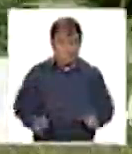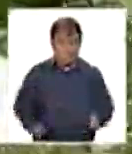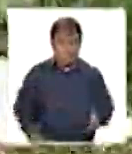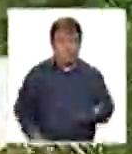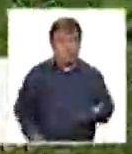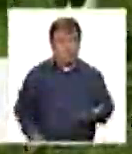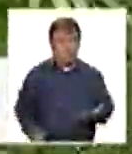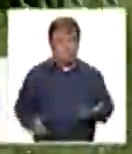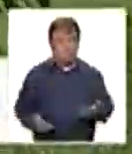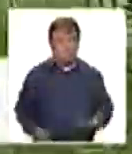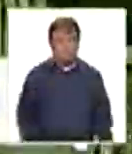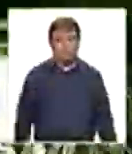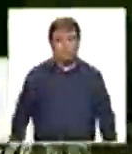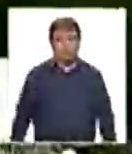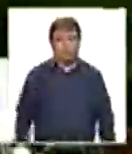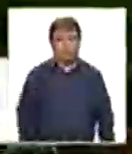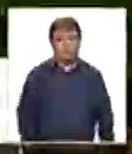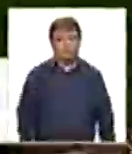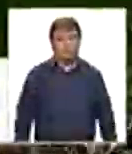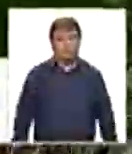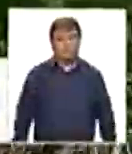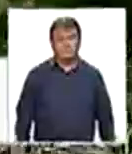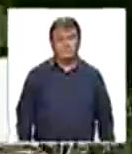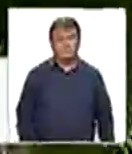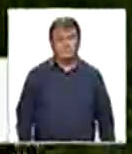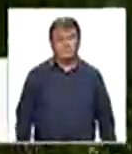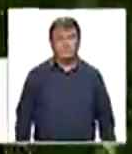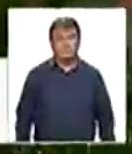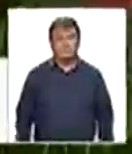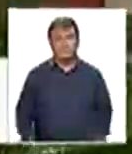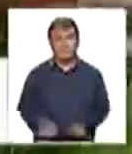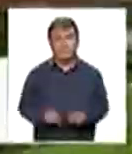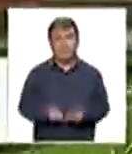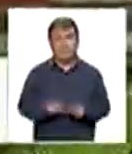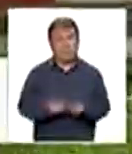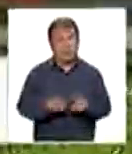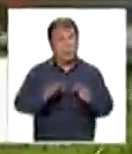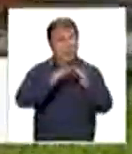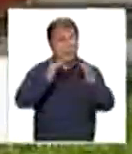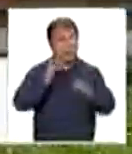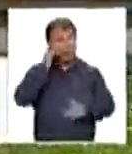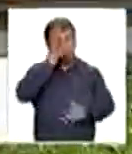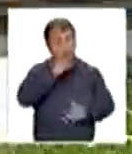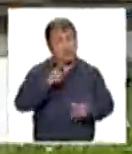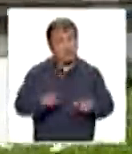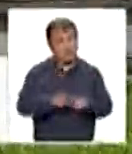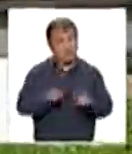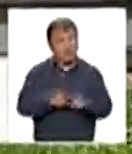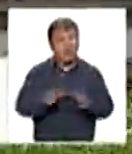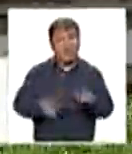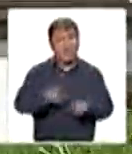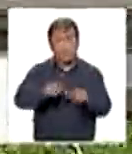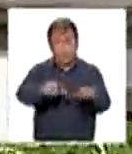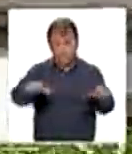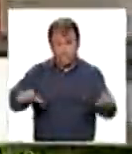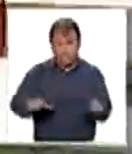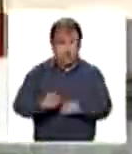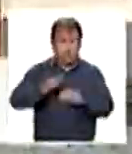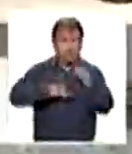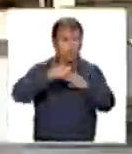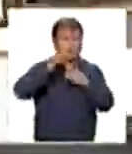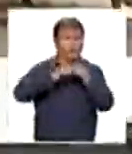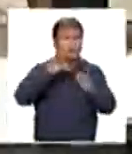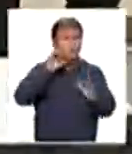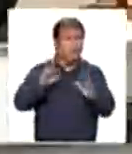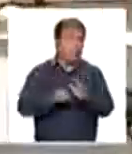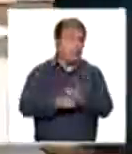cálidos. Exteriores. Sí. Aparte de ser muy cálidos, hay algunas casas que están, algunos ambientes que están construidos